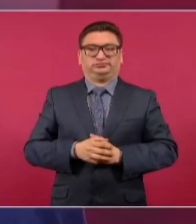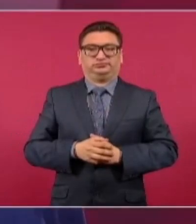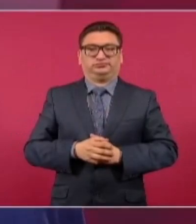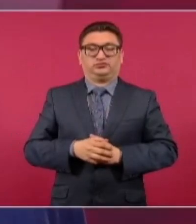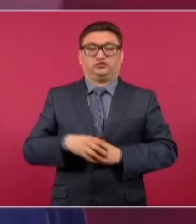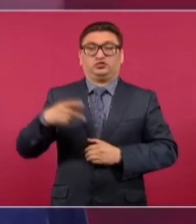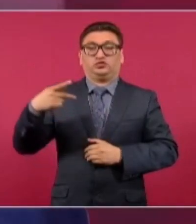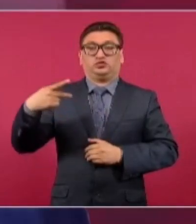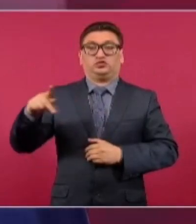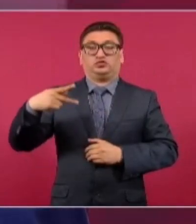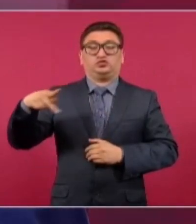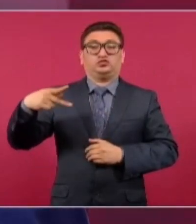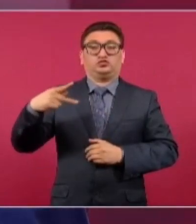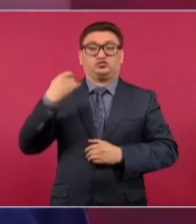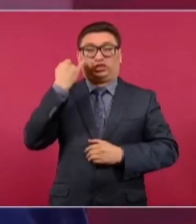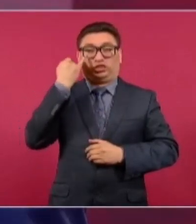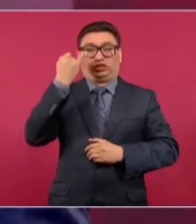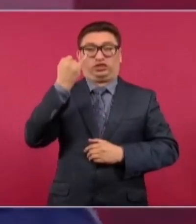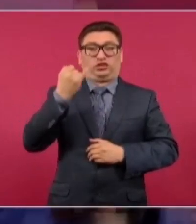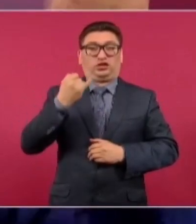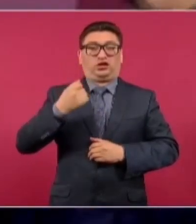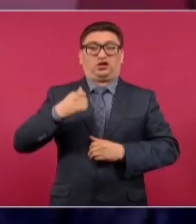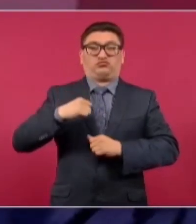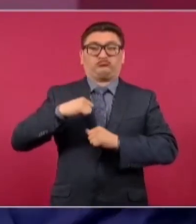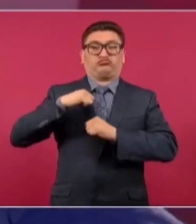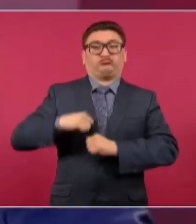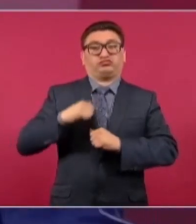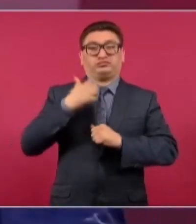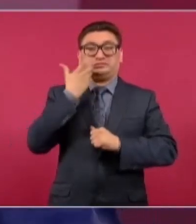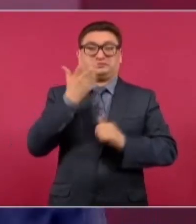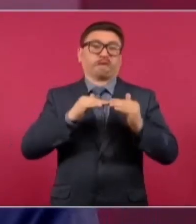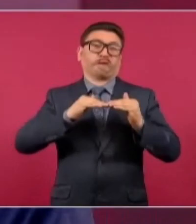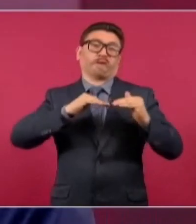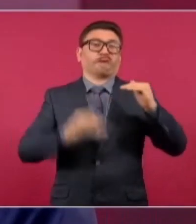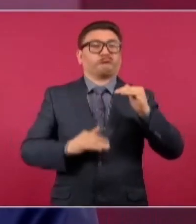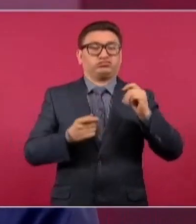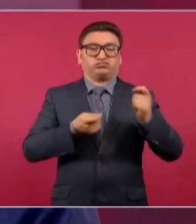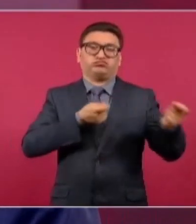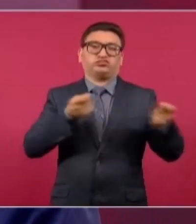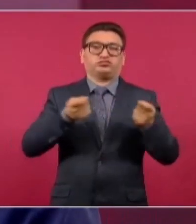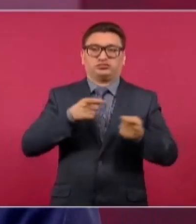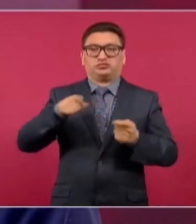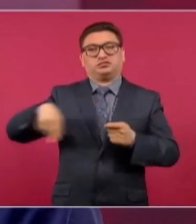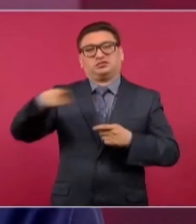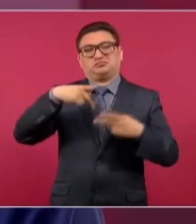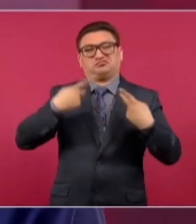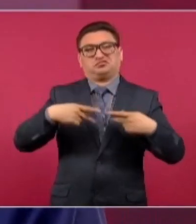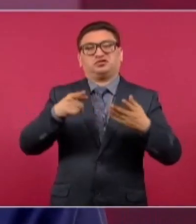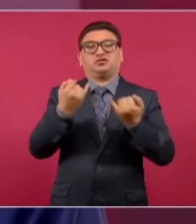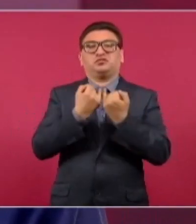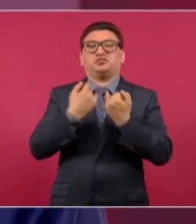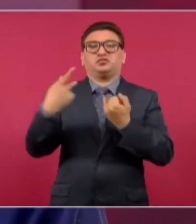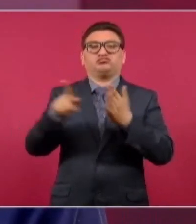su autoritarismo de los conservadores y sus voceros.